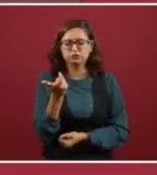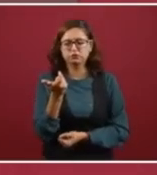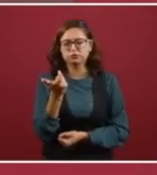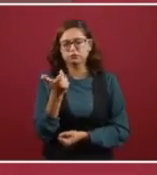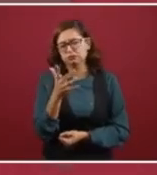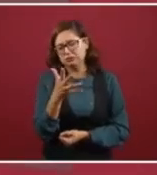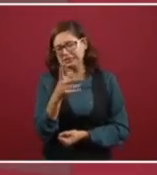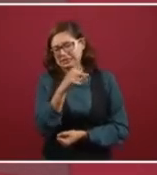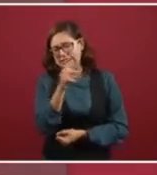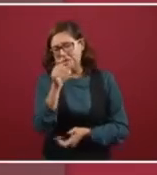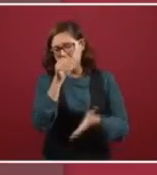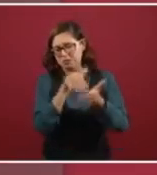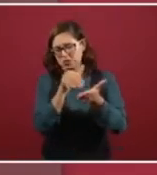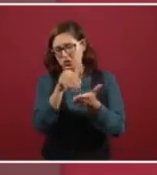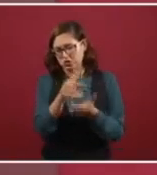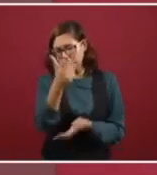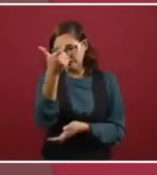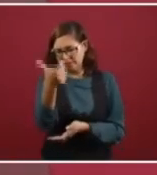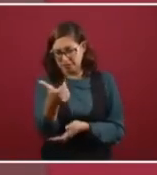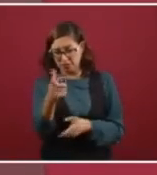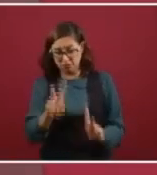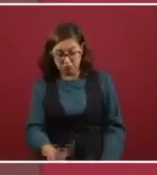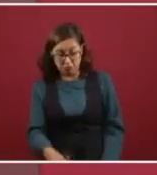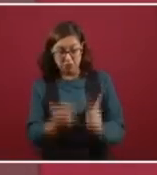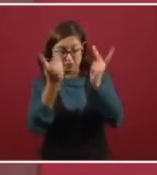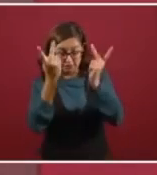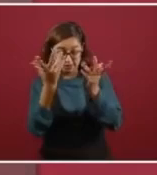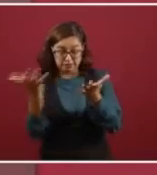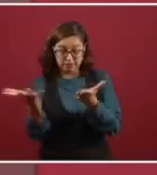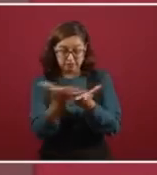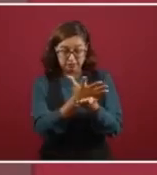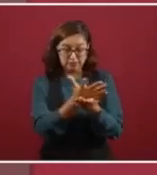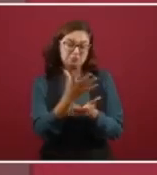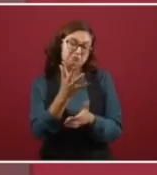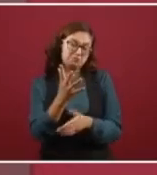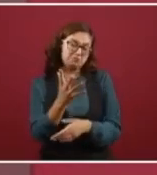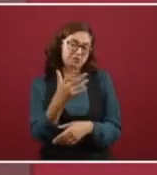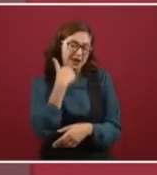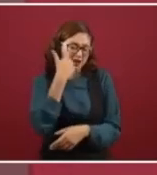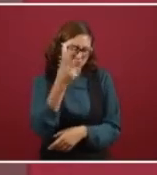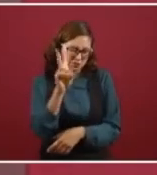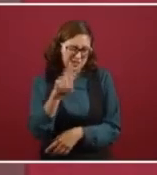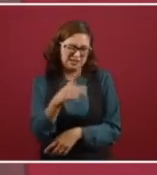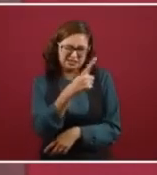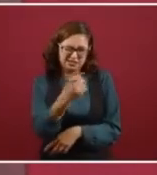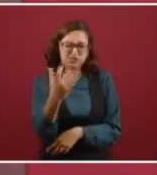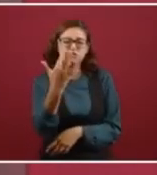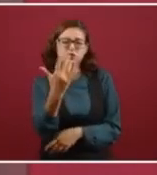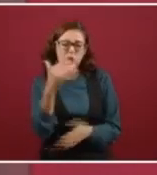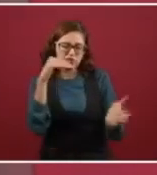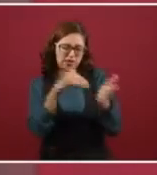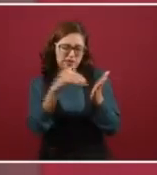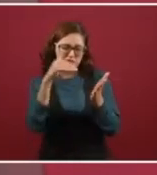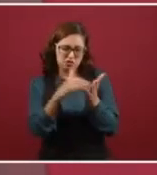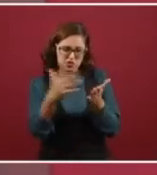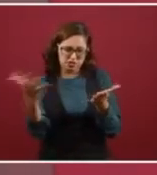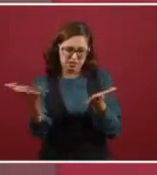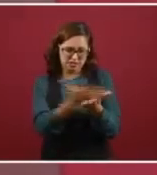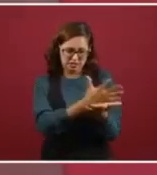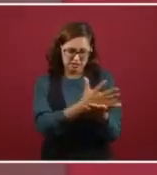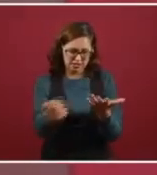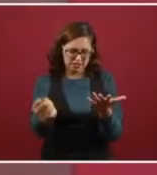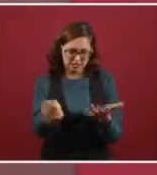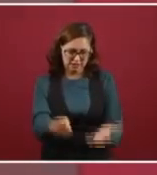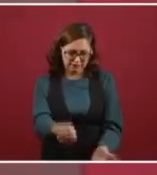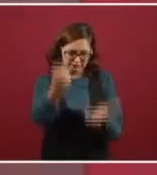cuando menos 100 millones, queremos que se venda en 150 y con eso apoyar